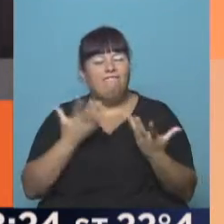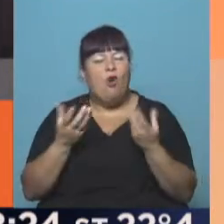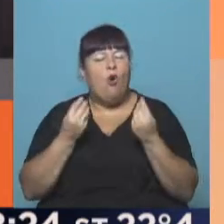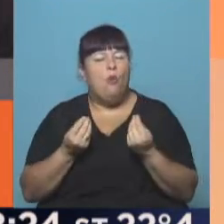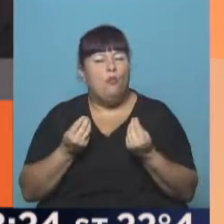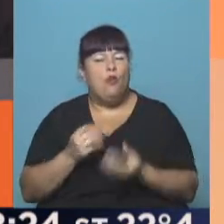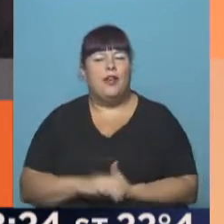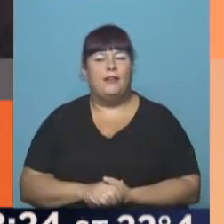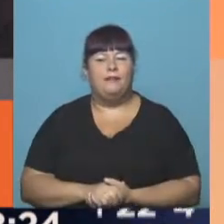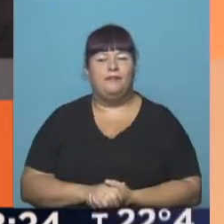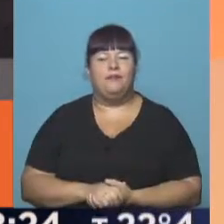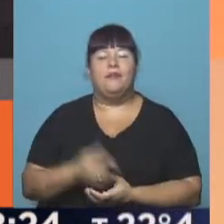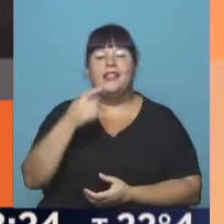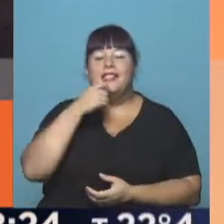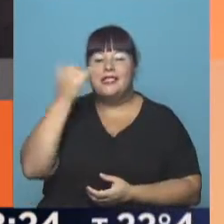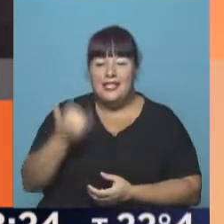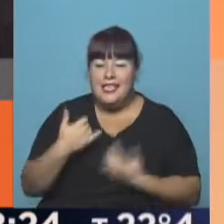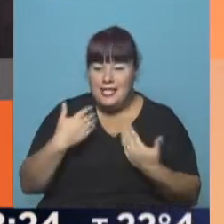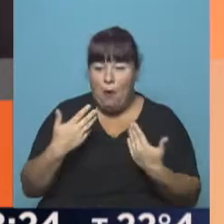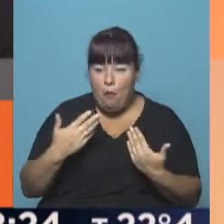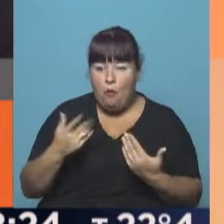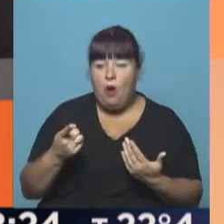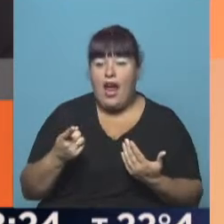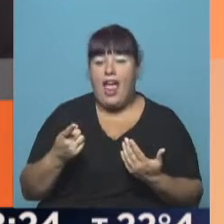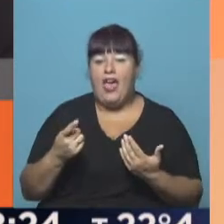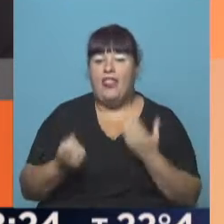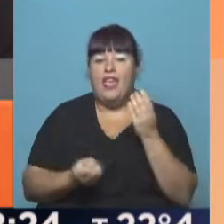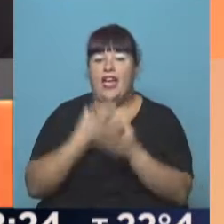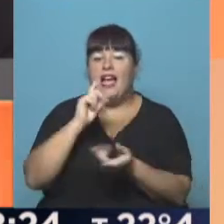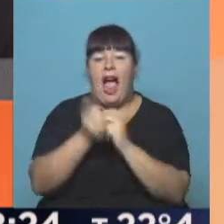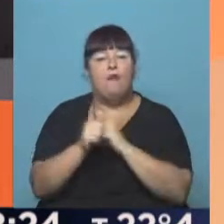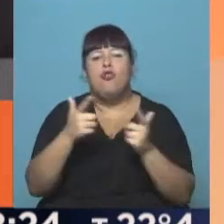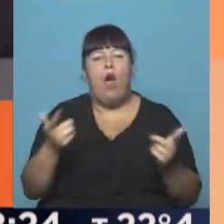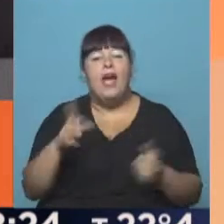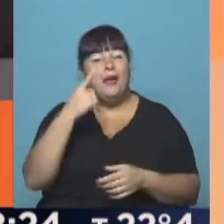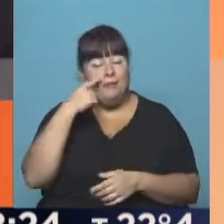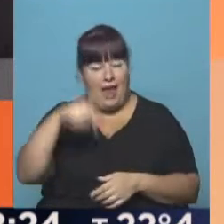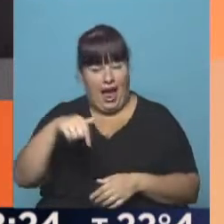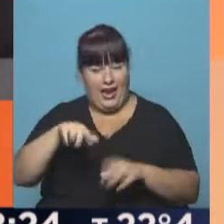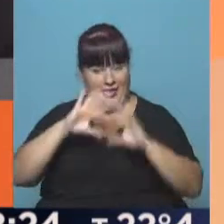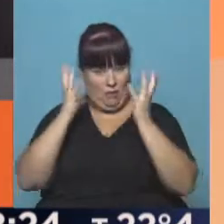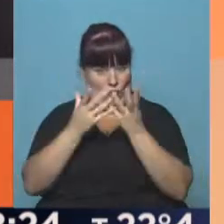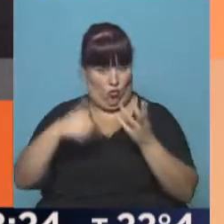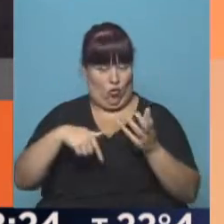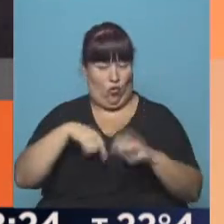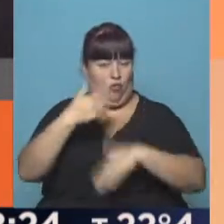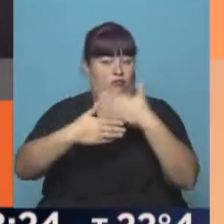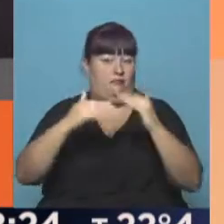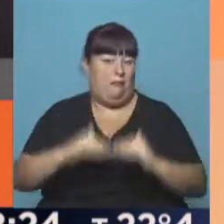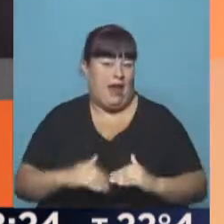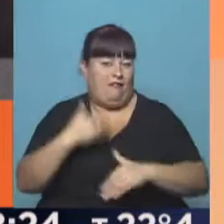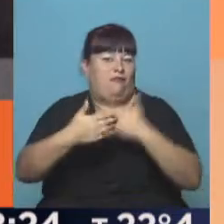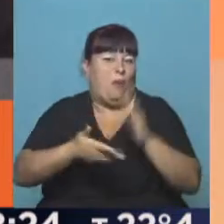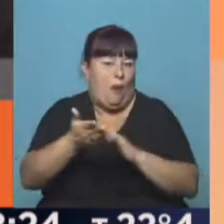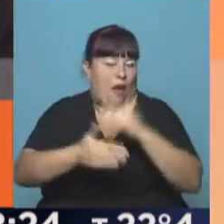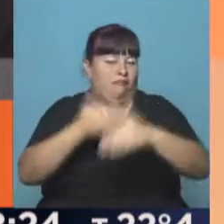que donde se tiene la posibilidad de generar los cambios, no se generan. Fíjate vos que en esta parte del mundo que es subdesarrollado, en vías de